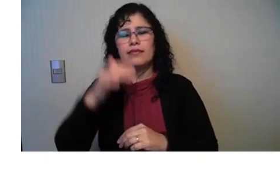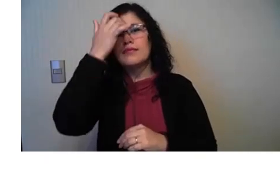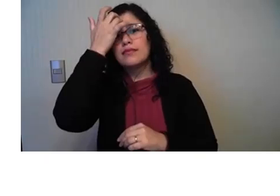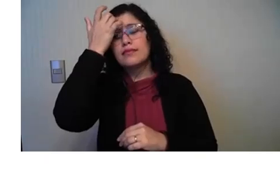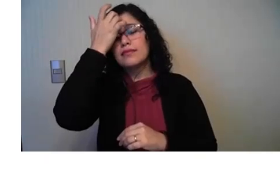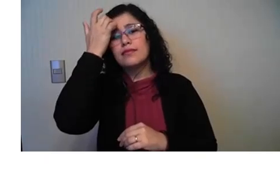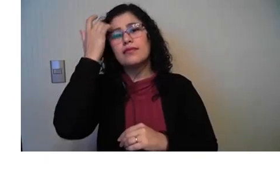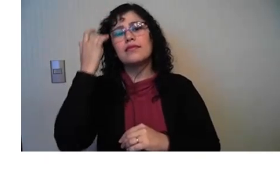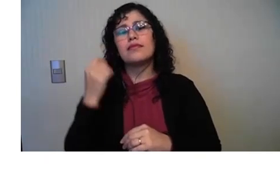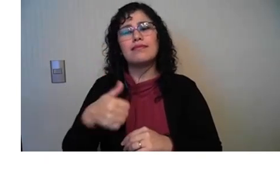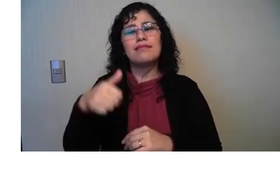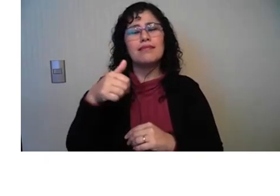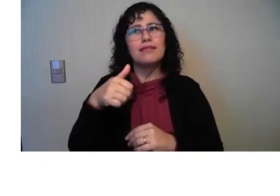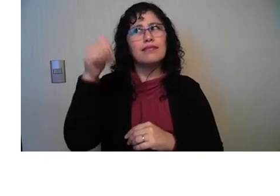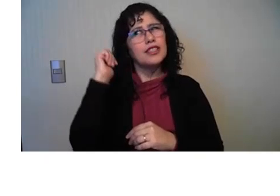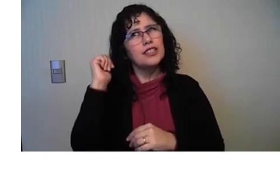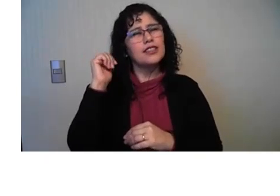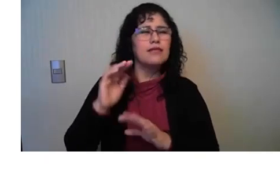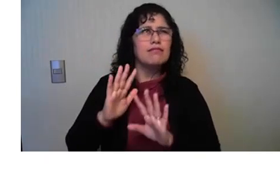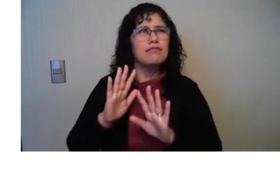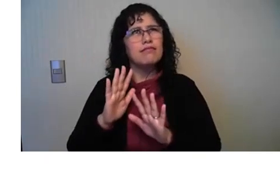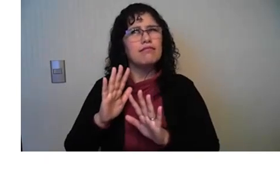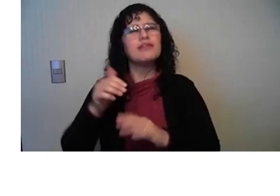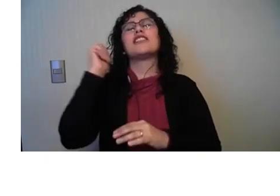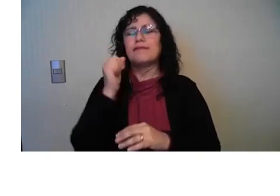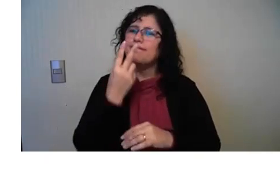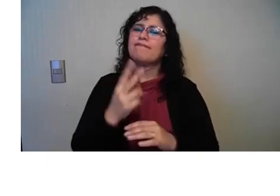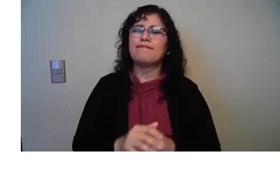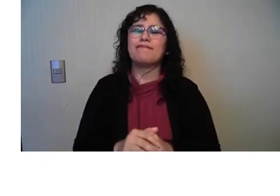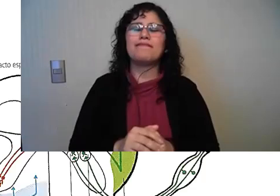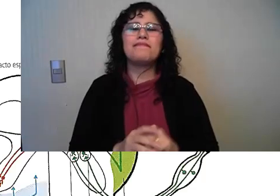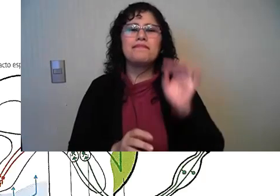de lo que vimos el día de ayer.